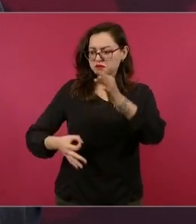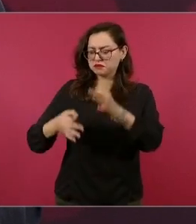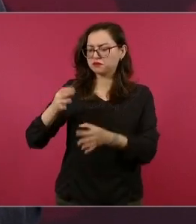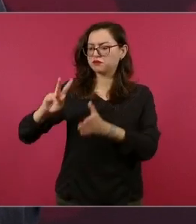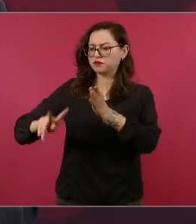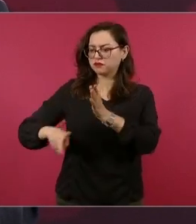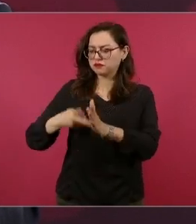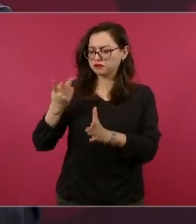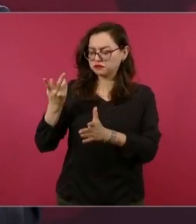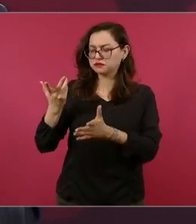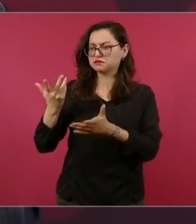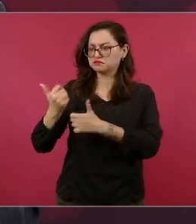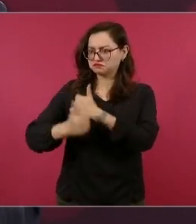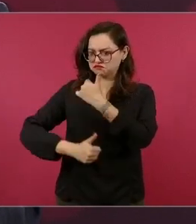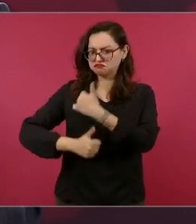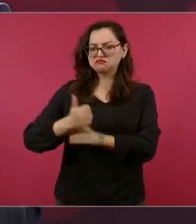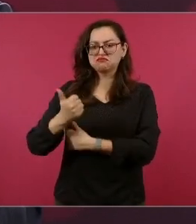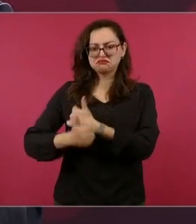están